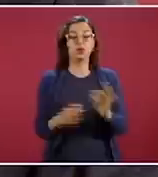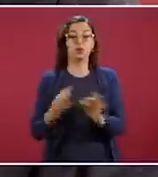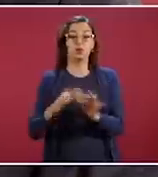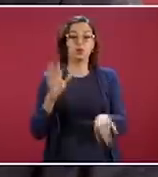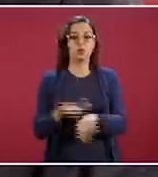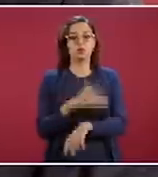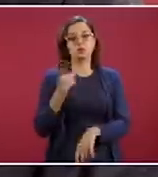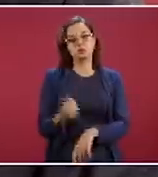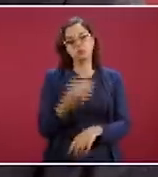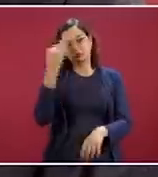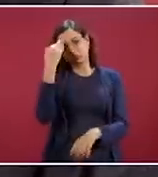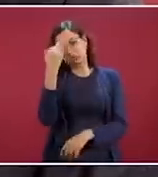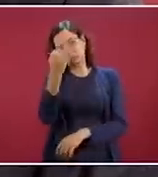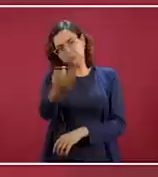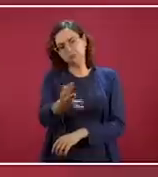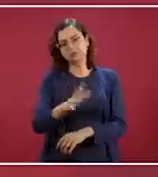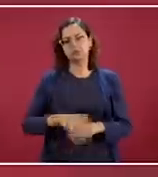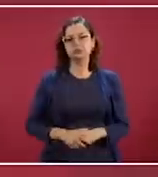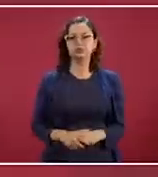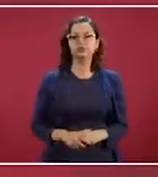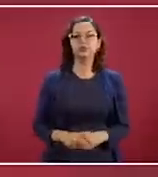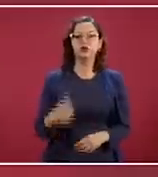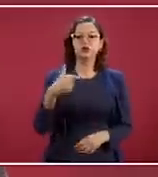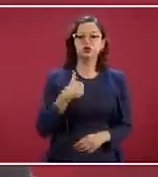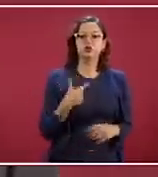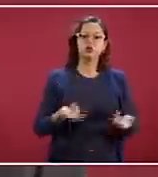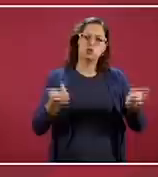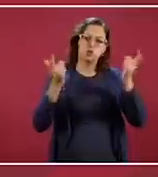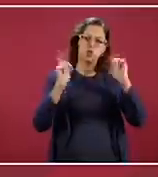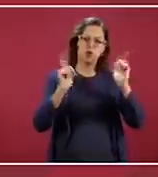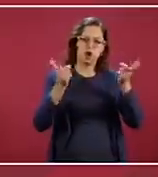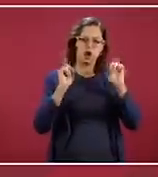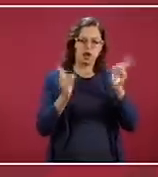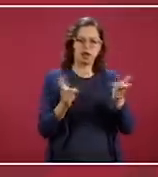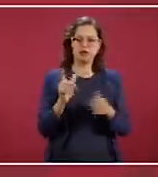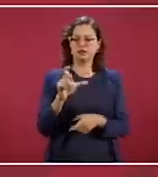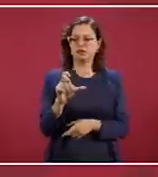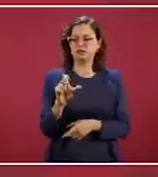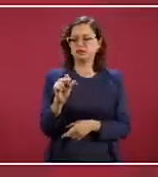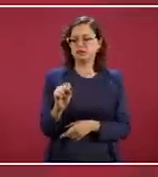quedando. Entonces, yo espero que la Secretaría de